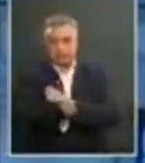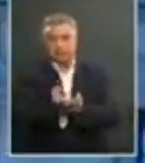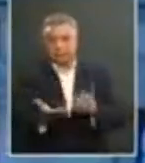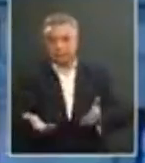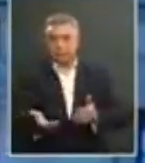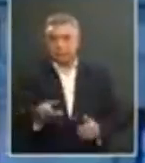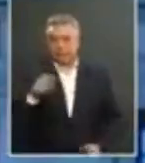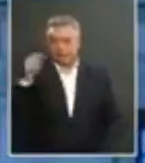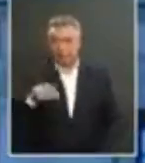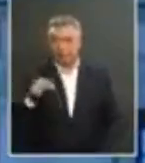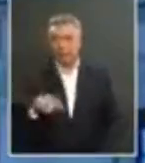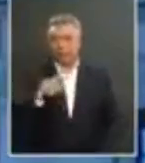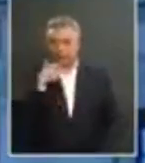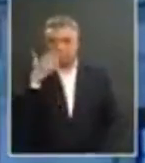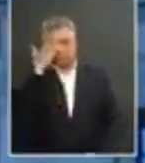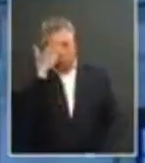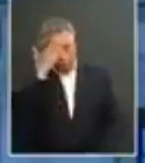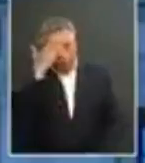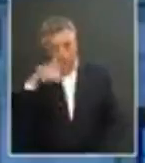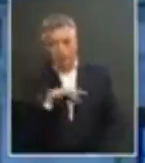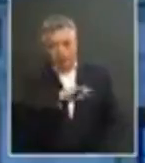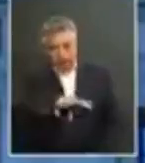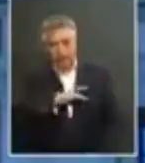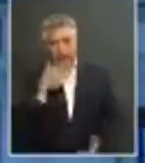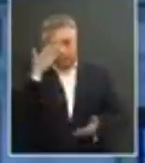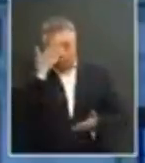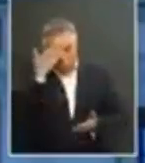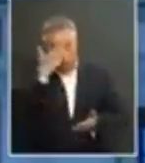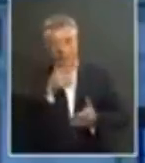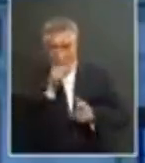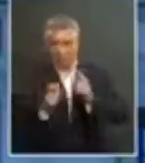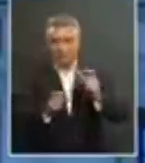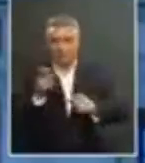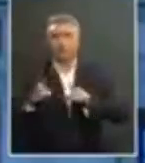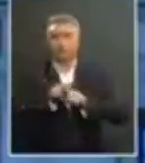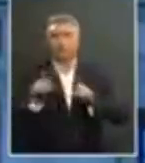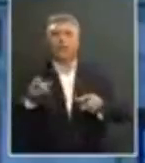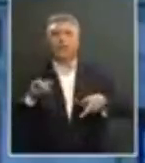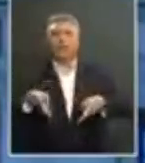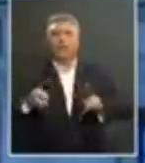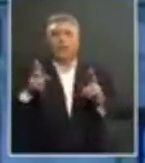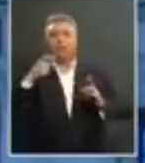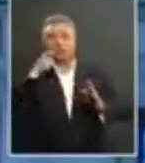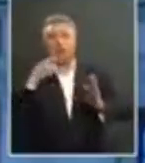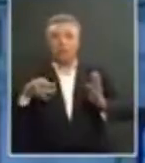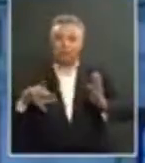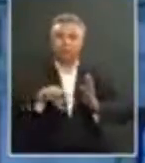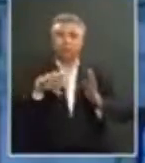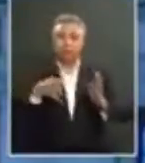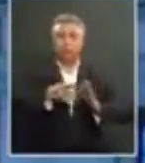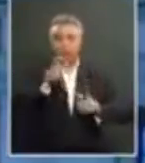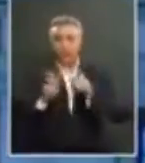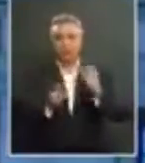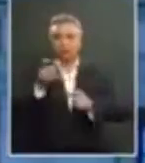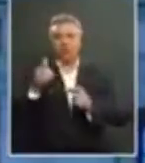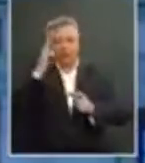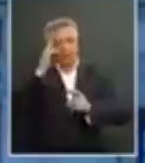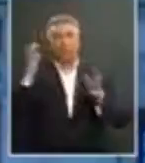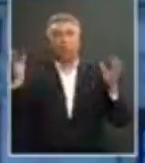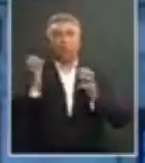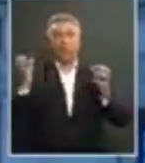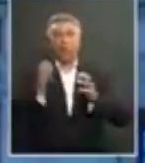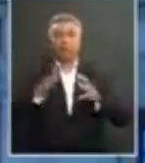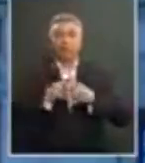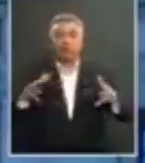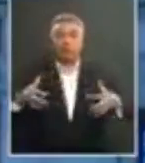Quiero pacificar Chile. Hay veces en que se justifica la violencia, entonces, preocupándose, Carlos, de los que fueron, sus derechos humanos fueron violados, de aquellos que cometieron actos de violencia,